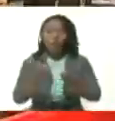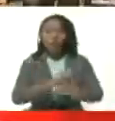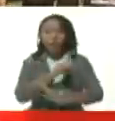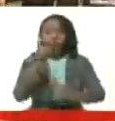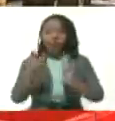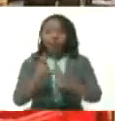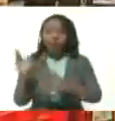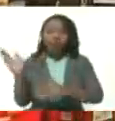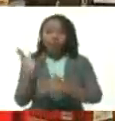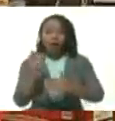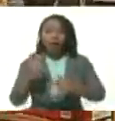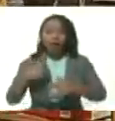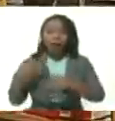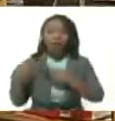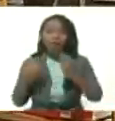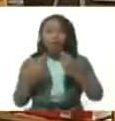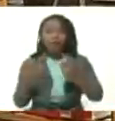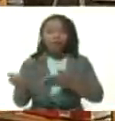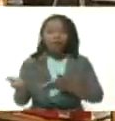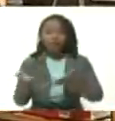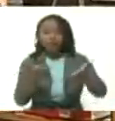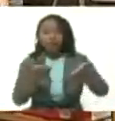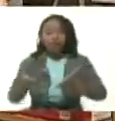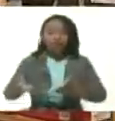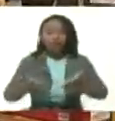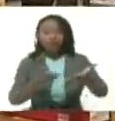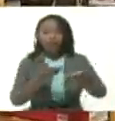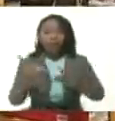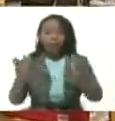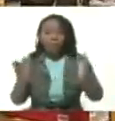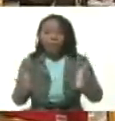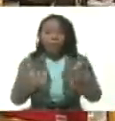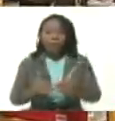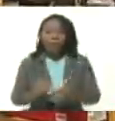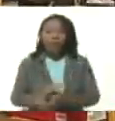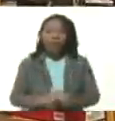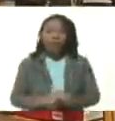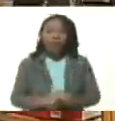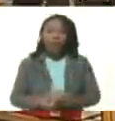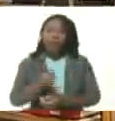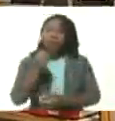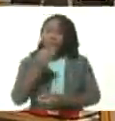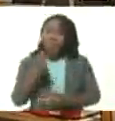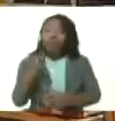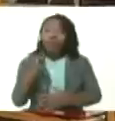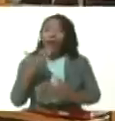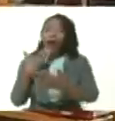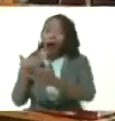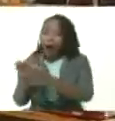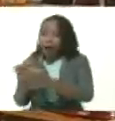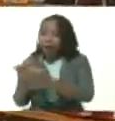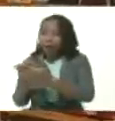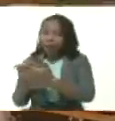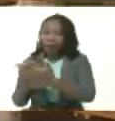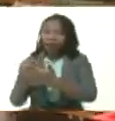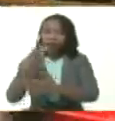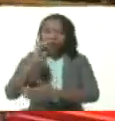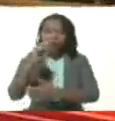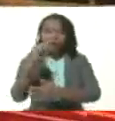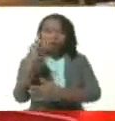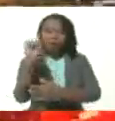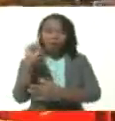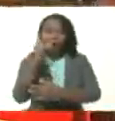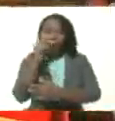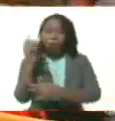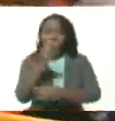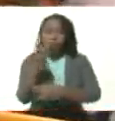puesto de despacho y ahí se despacha en la cubeta. Correcto, bueno, Gerardo, gracias Gerardo, a Enider, ven